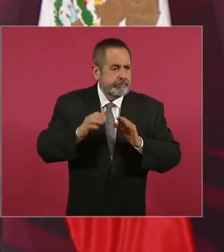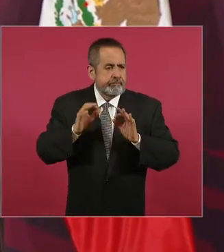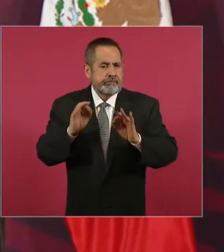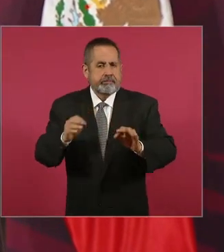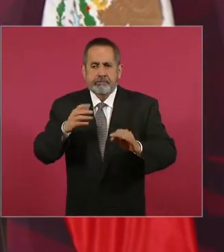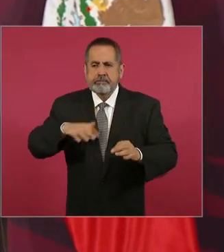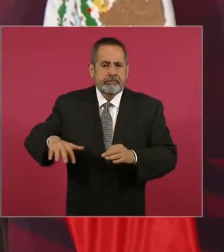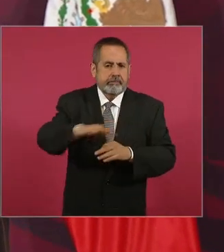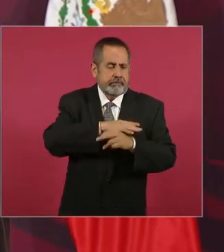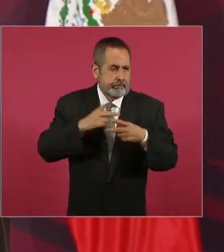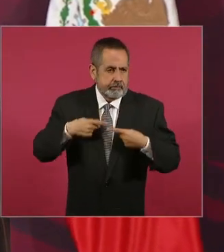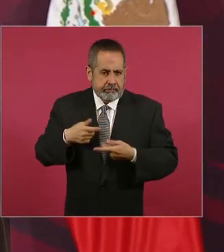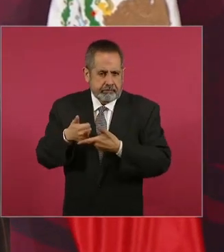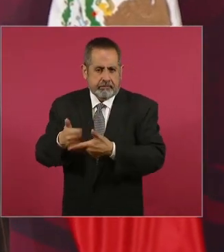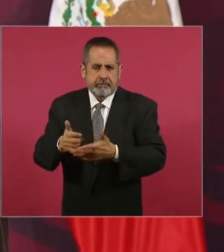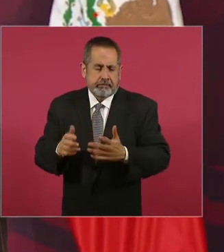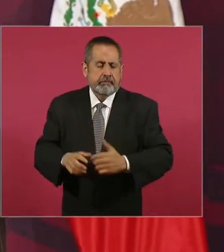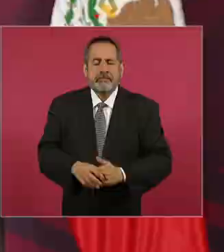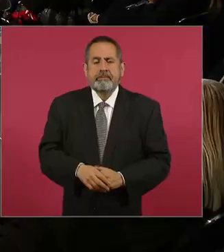a la gente.